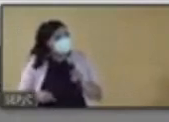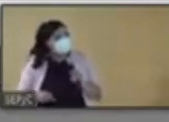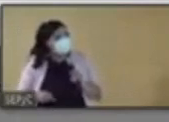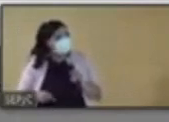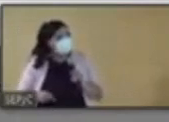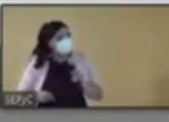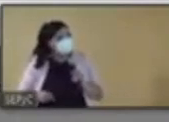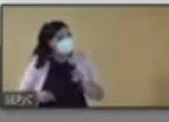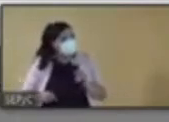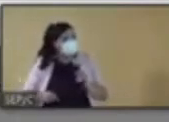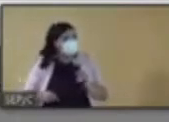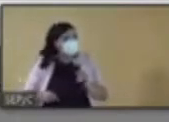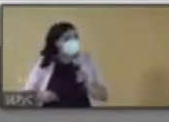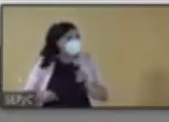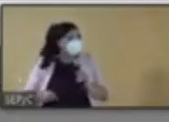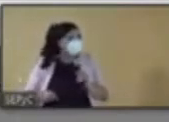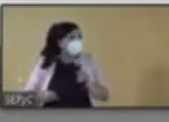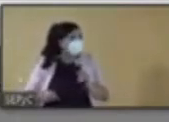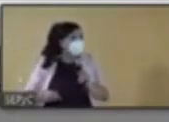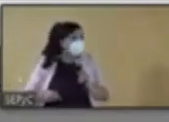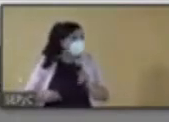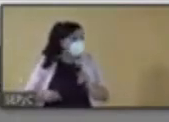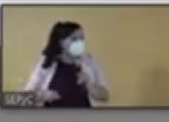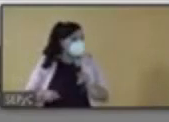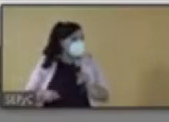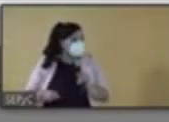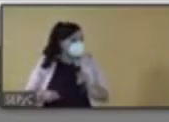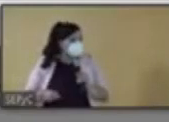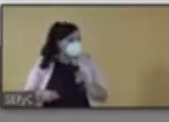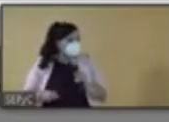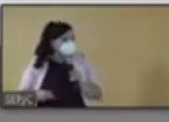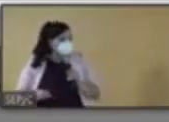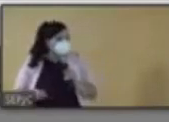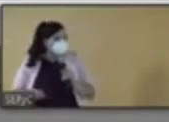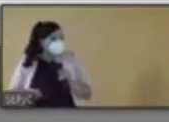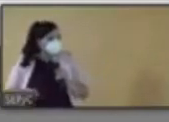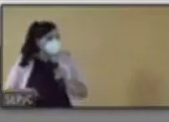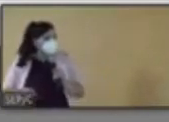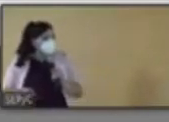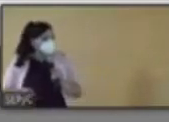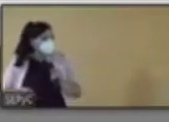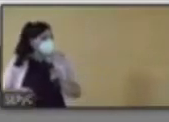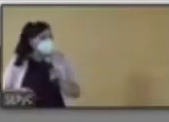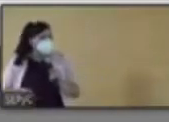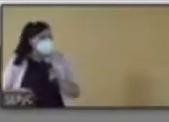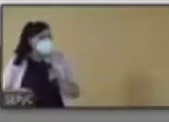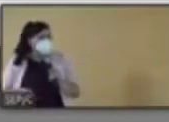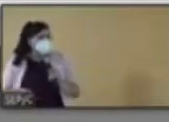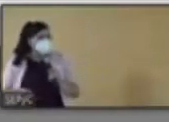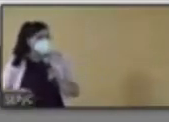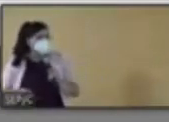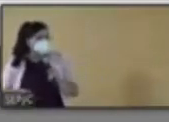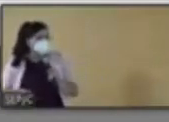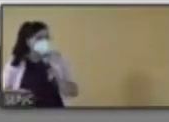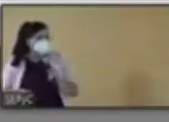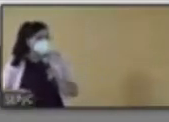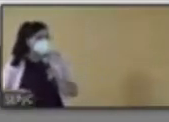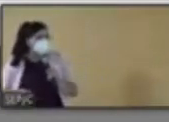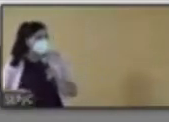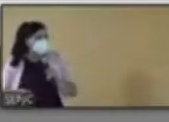Si soy representante de una persona física o de una persona moral, nombres o razón social de